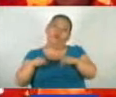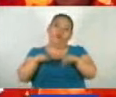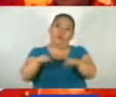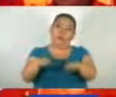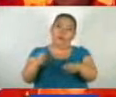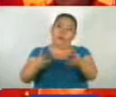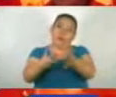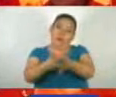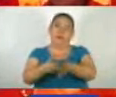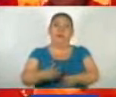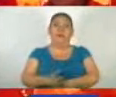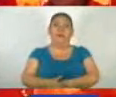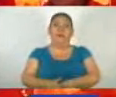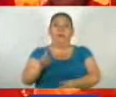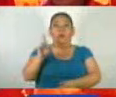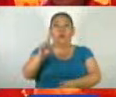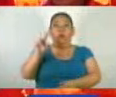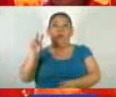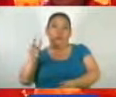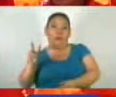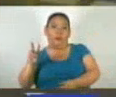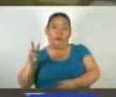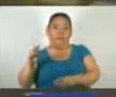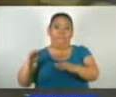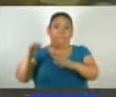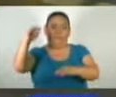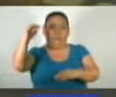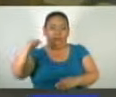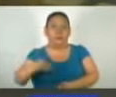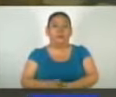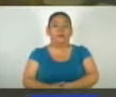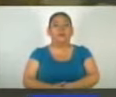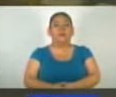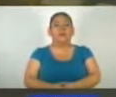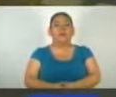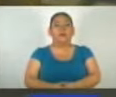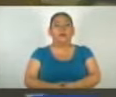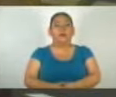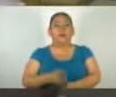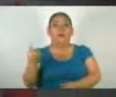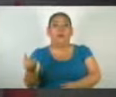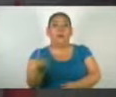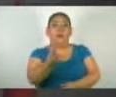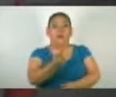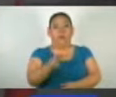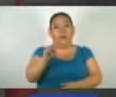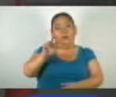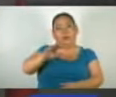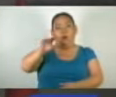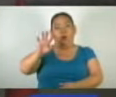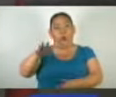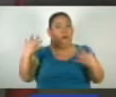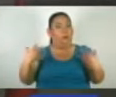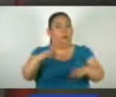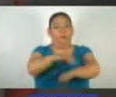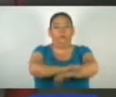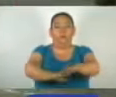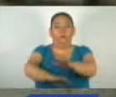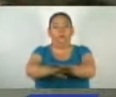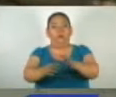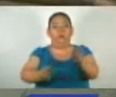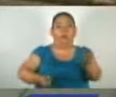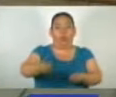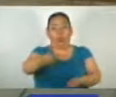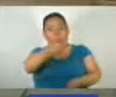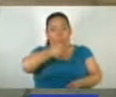12, 4 más que el año anterior. Además, 34 personas han sido capturadas por conducir en estado de